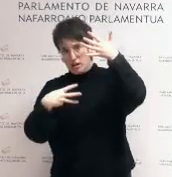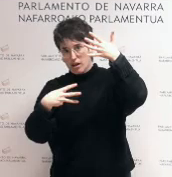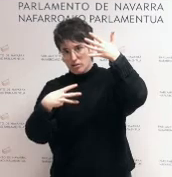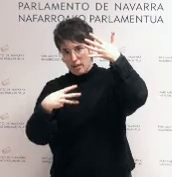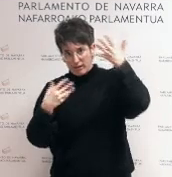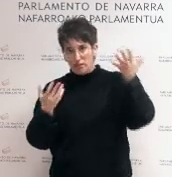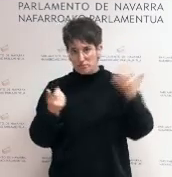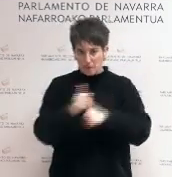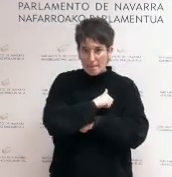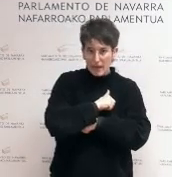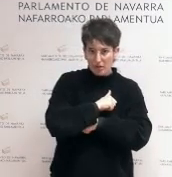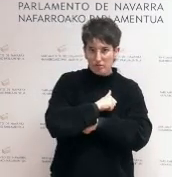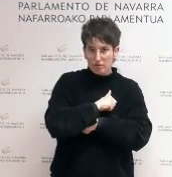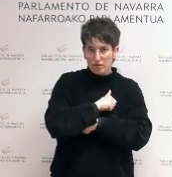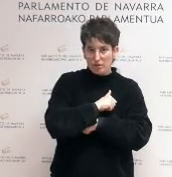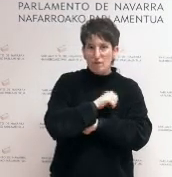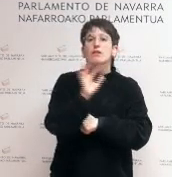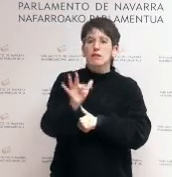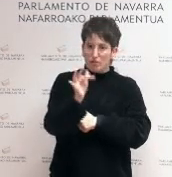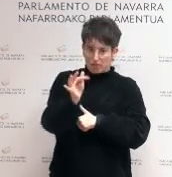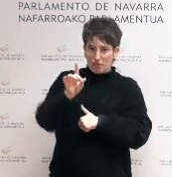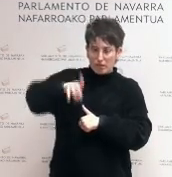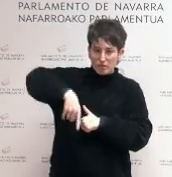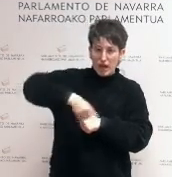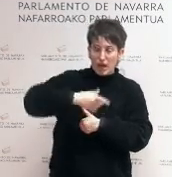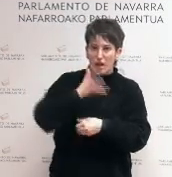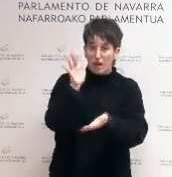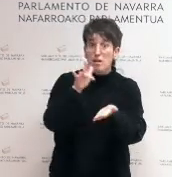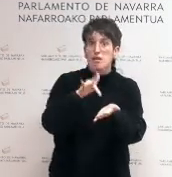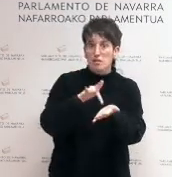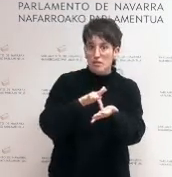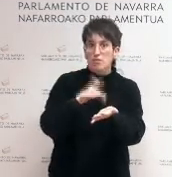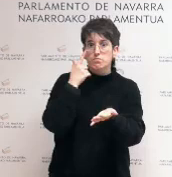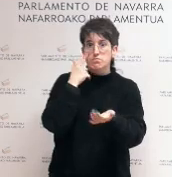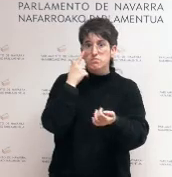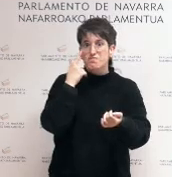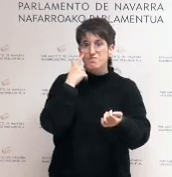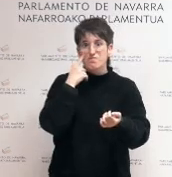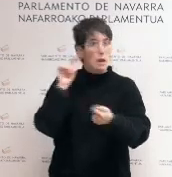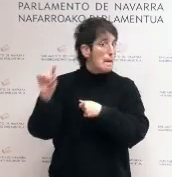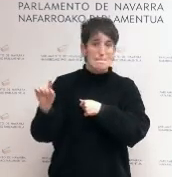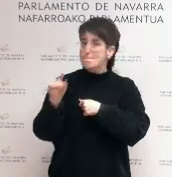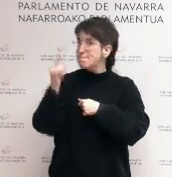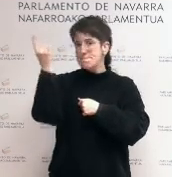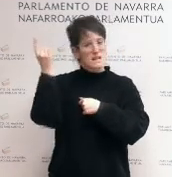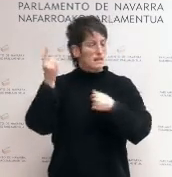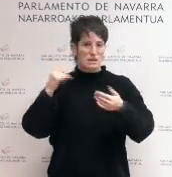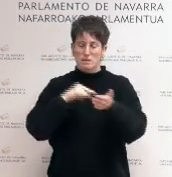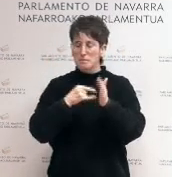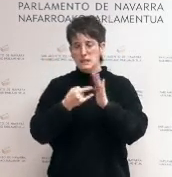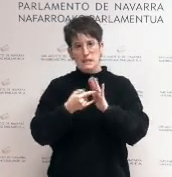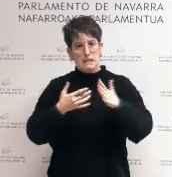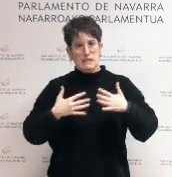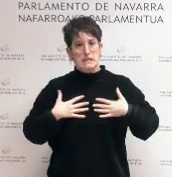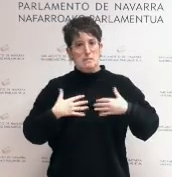por no hablar del descomunal destrozo del que fue el primer sistema de salud del país y que ha descendido